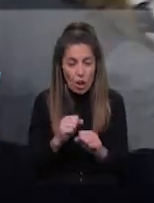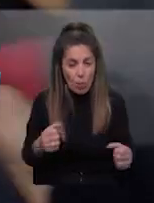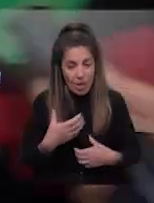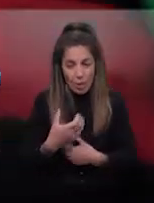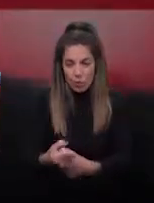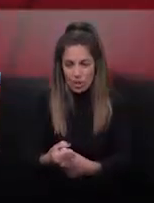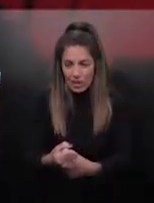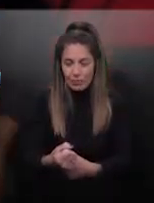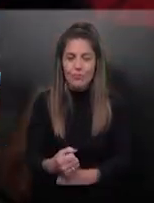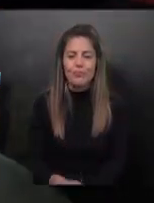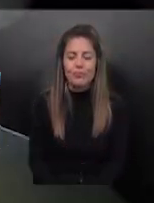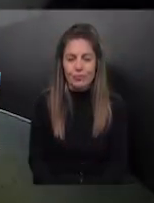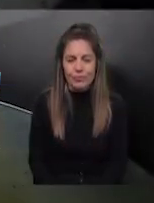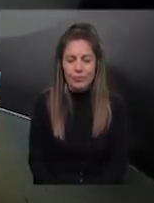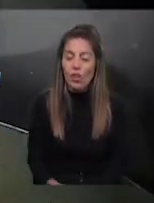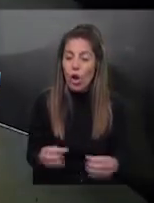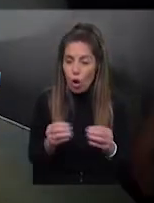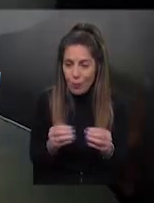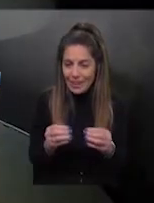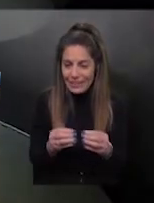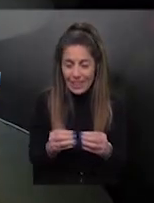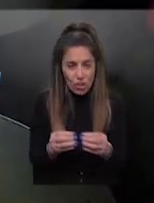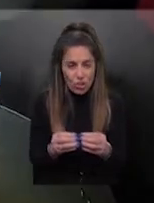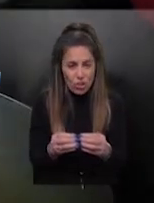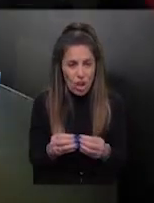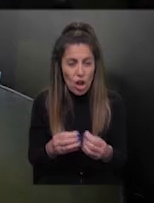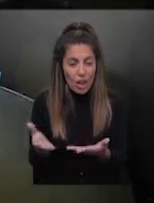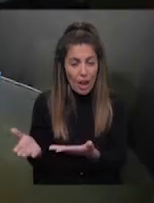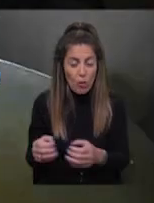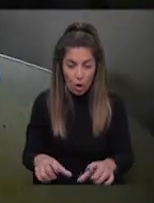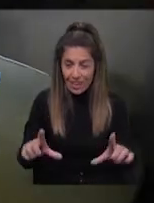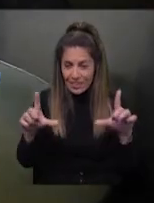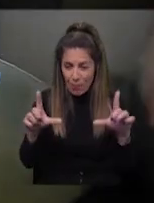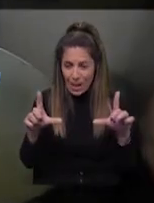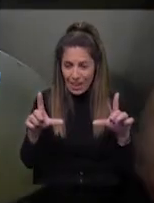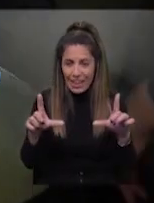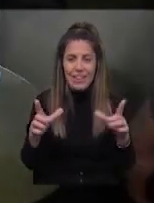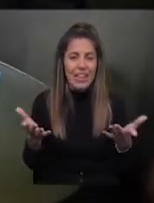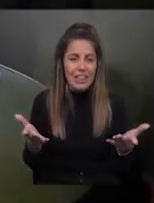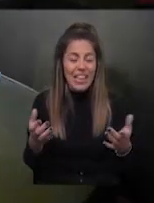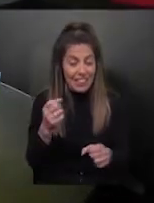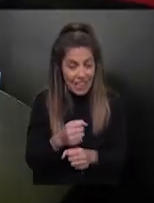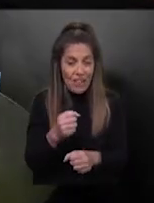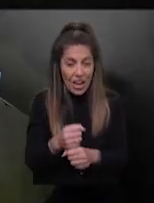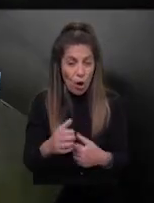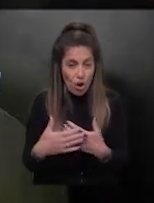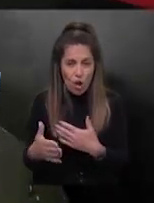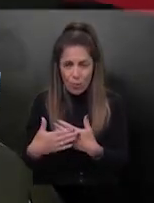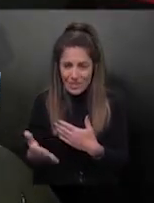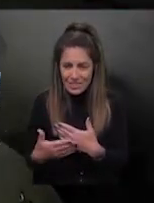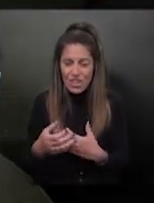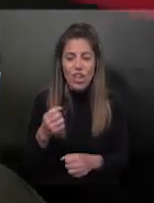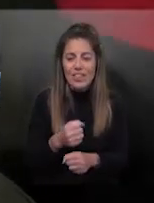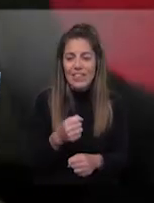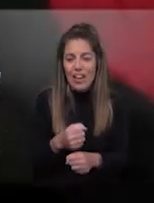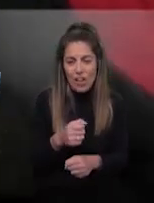apoyar. Bueno, compañeros, Wilmar, lo dejamos con esta imagen del laburo de los vecinos, del trabajo